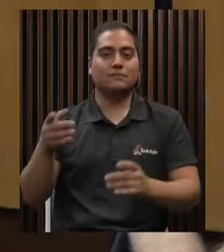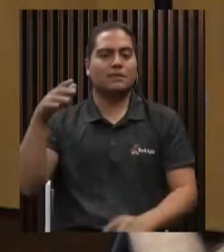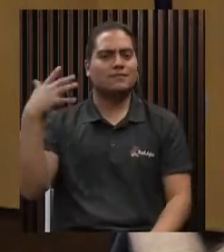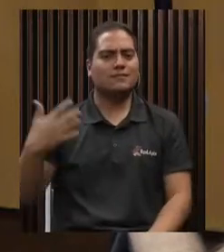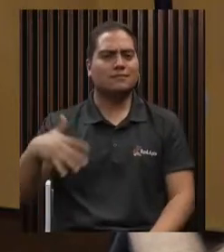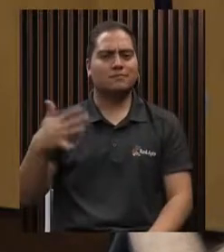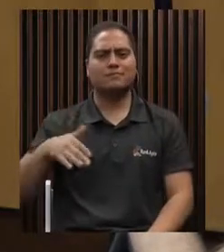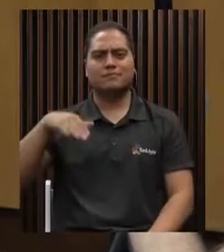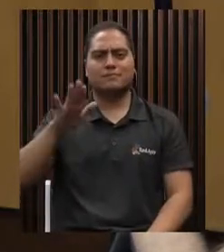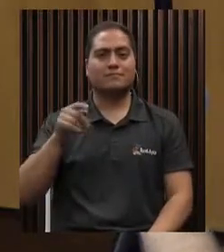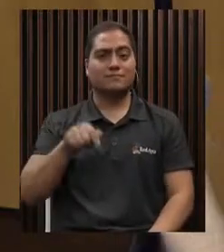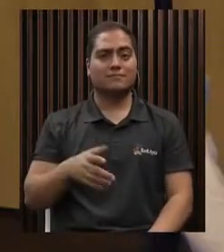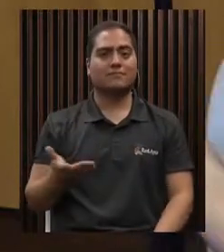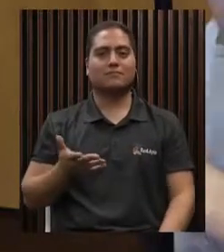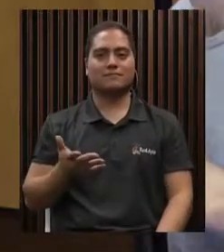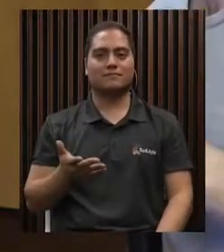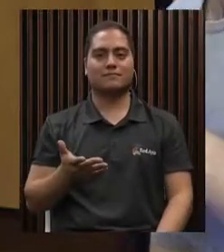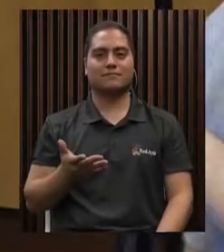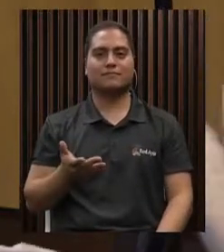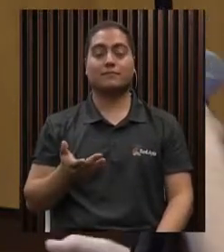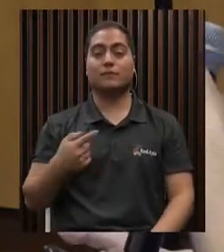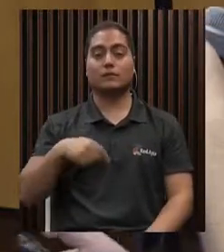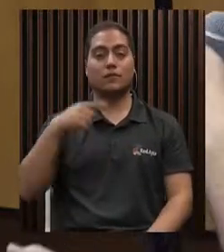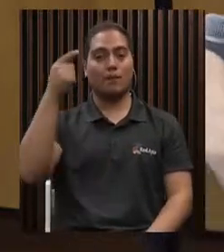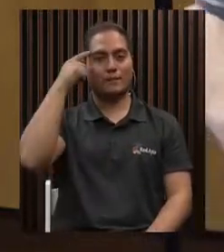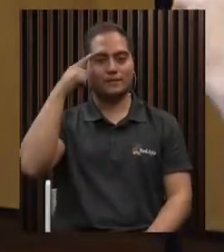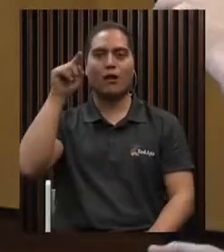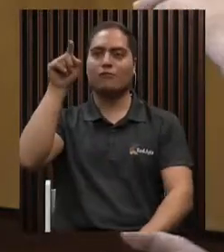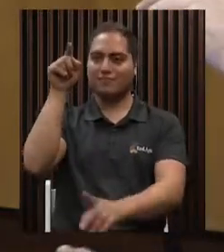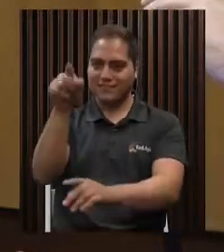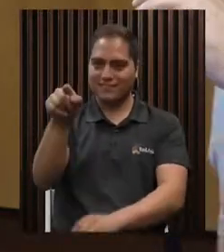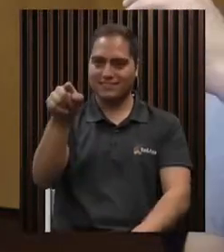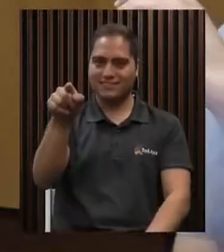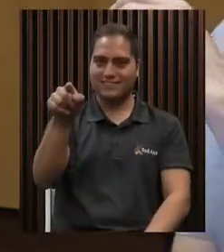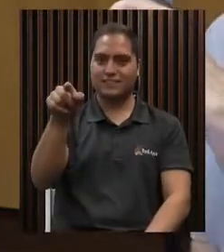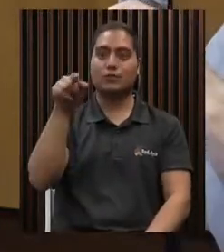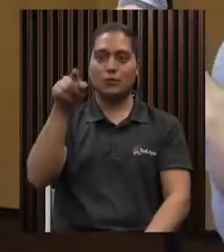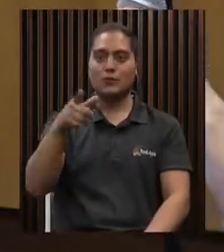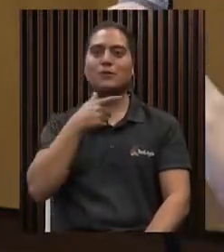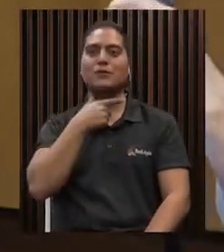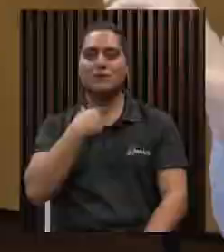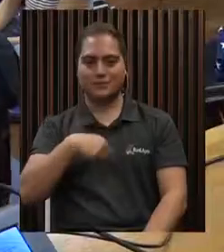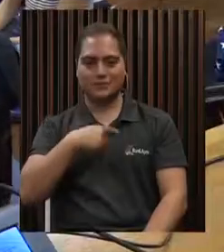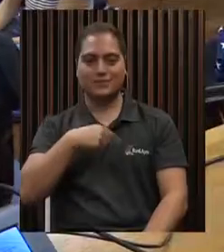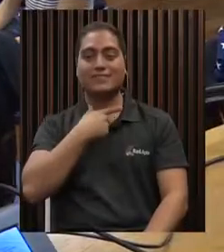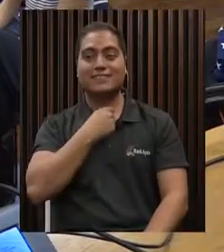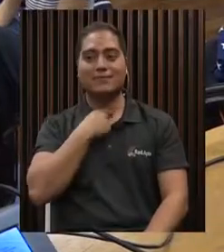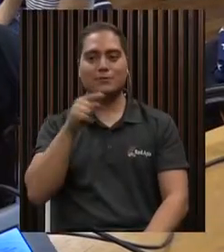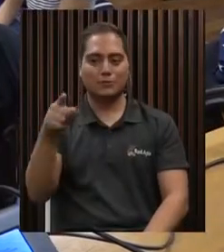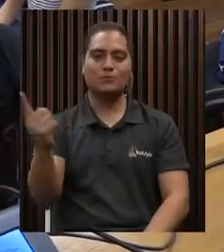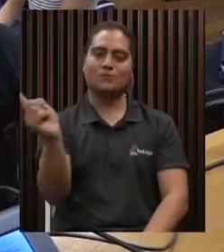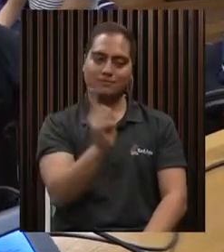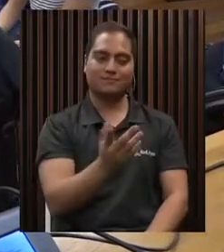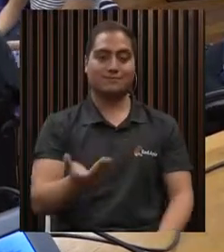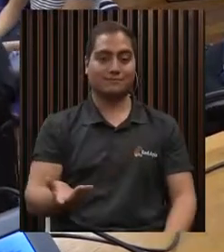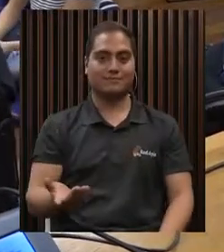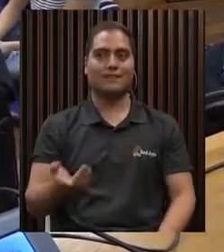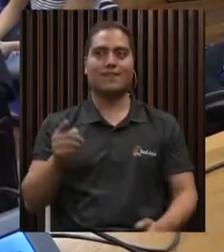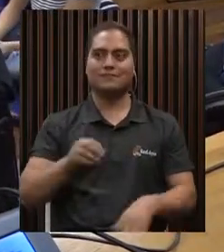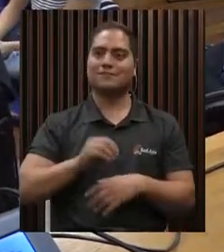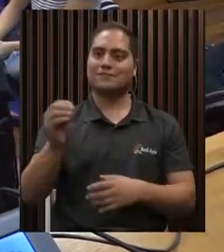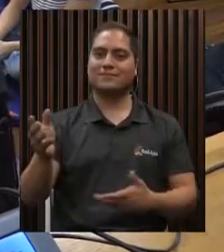es, hemos pensado en ti y queremos que asistas. Así que ahí